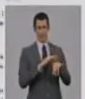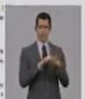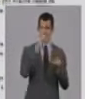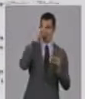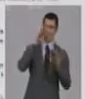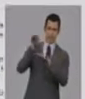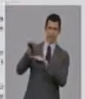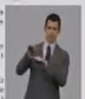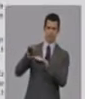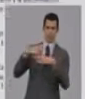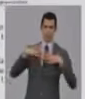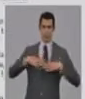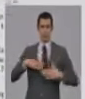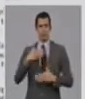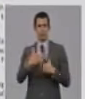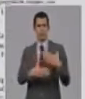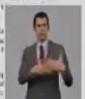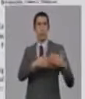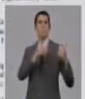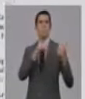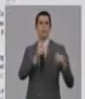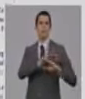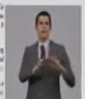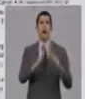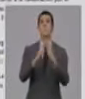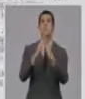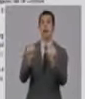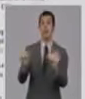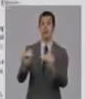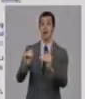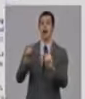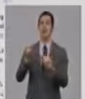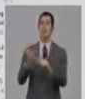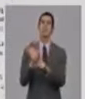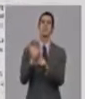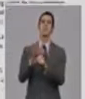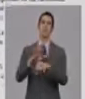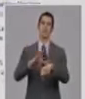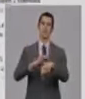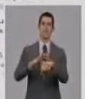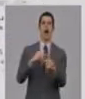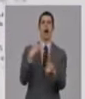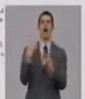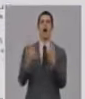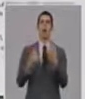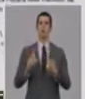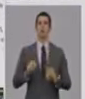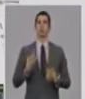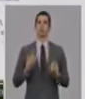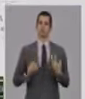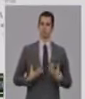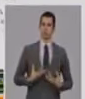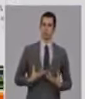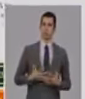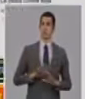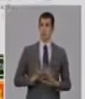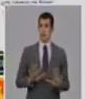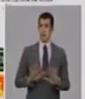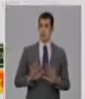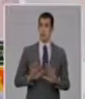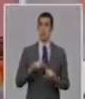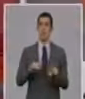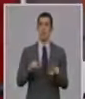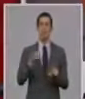doctora Consuelo se ha profundizado en unos estudios ya un poco más a largo plazo, todavía está por conocer. Ahora, a tu